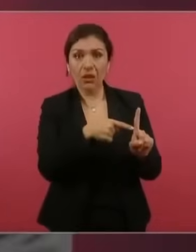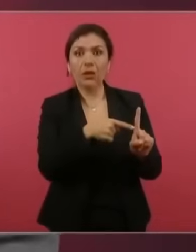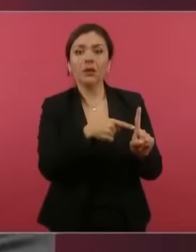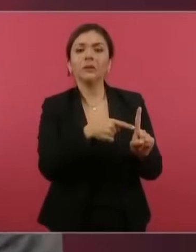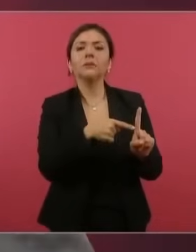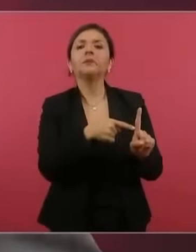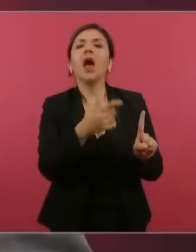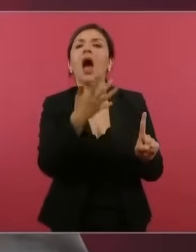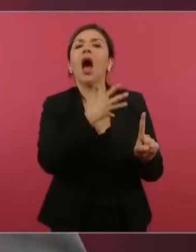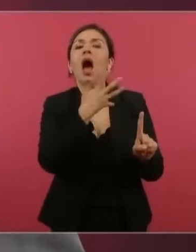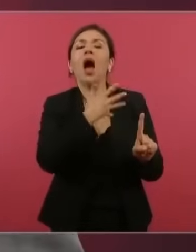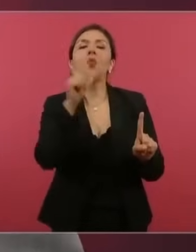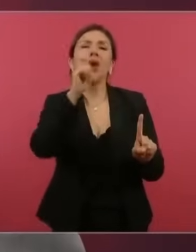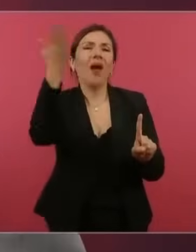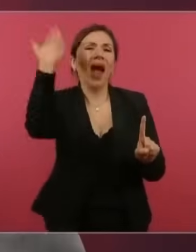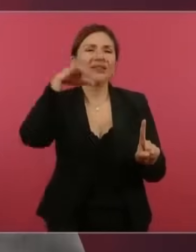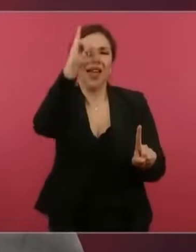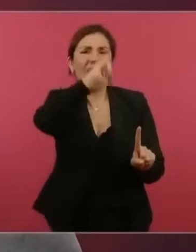recibió contratos